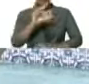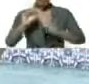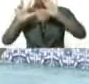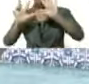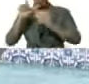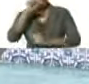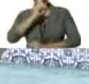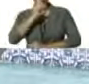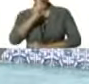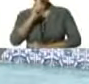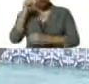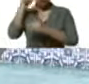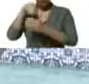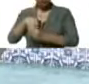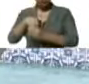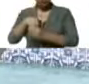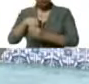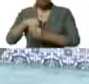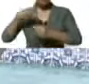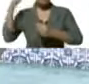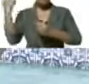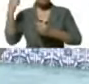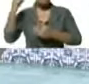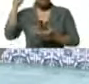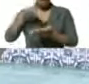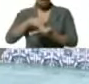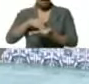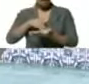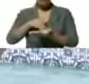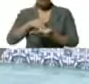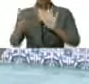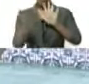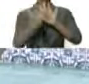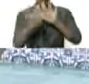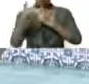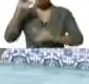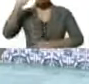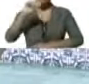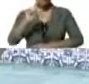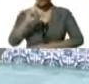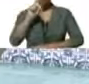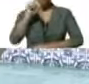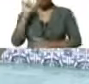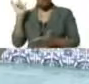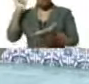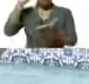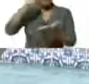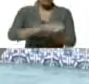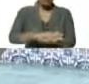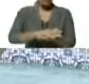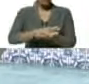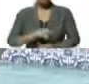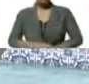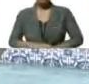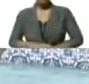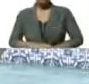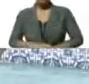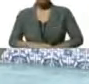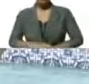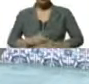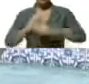años, residente de Maracay, también en contacto con un pasajero, un viajero que